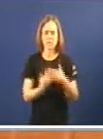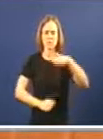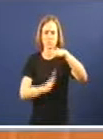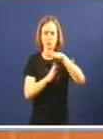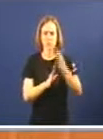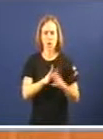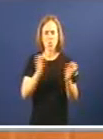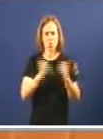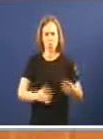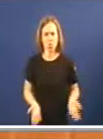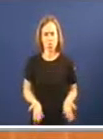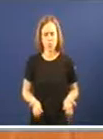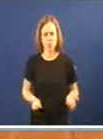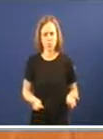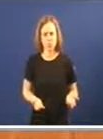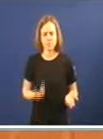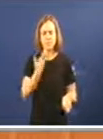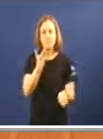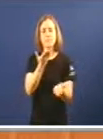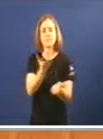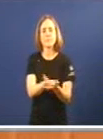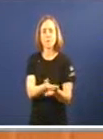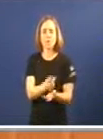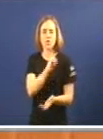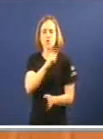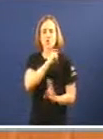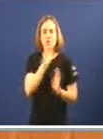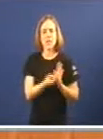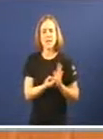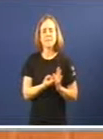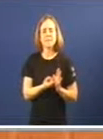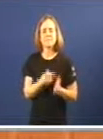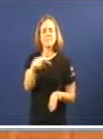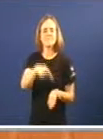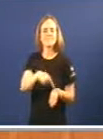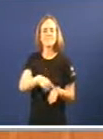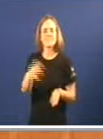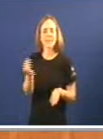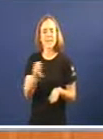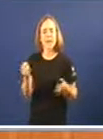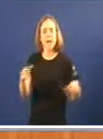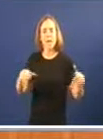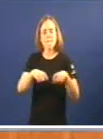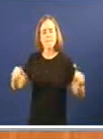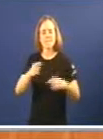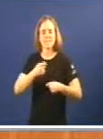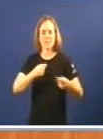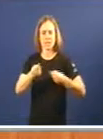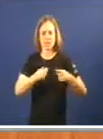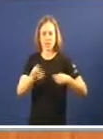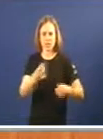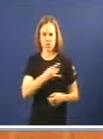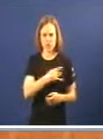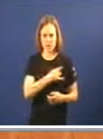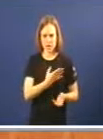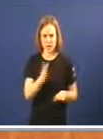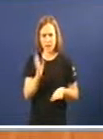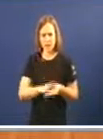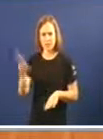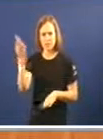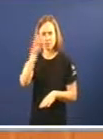pedimos en esta proposición de ley obviamente que se abra mesa de negociación con las organizaciones sindicales recuperar